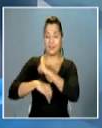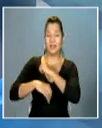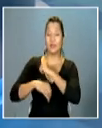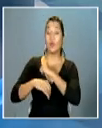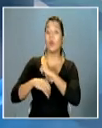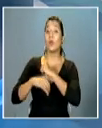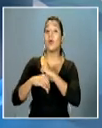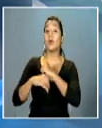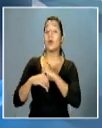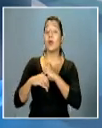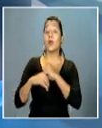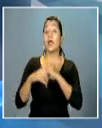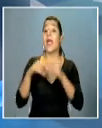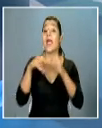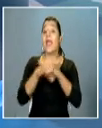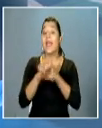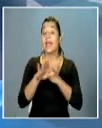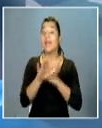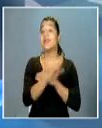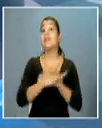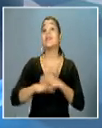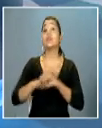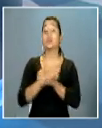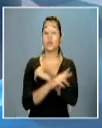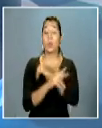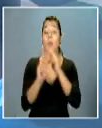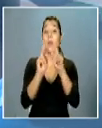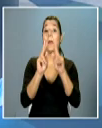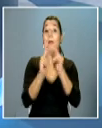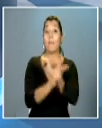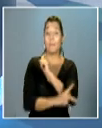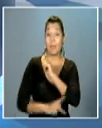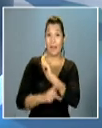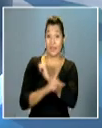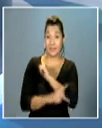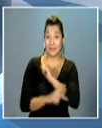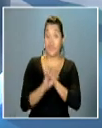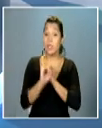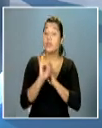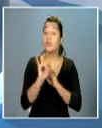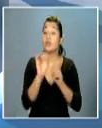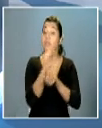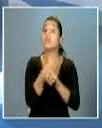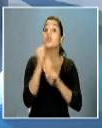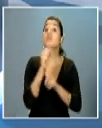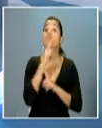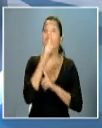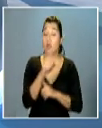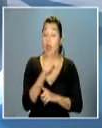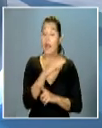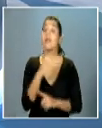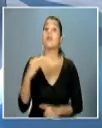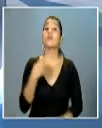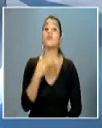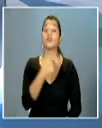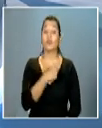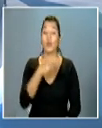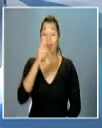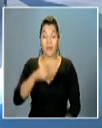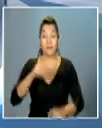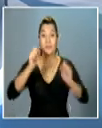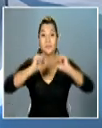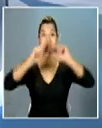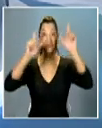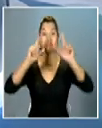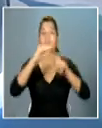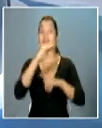países hacia el norte, del triángulo norte de Mesoamérica. Esa es una realidad que sí nos debería asustar